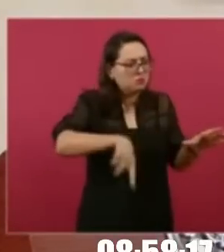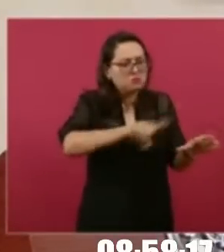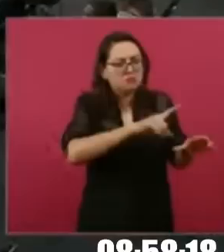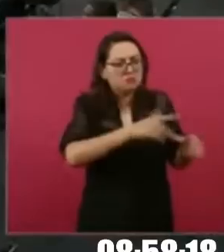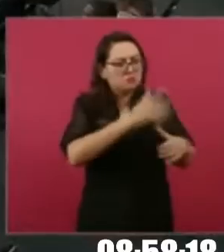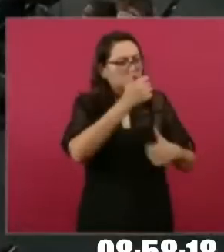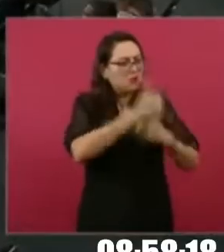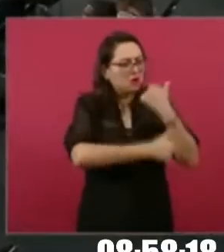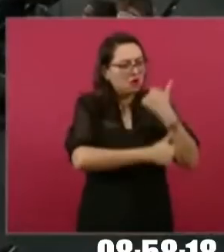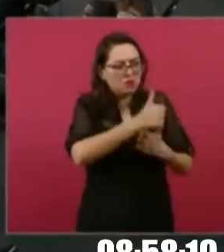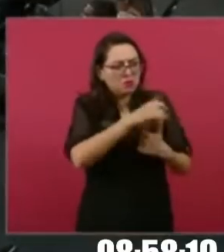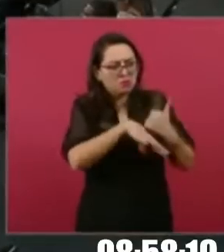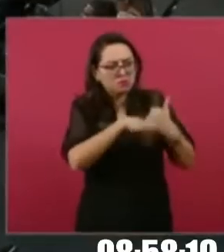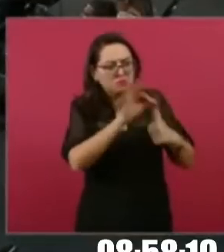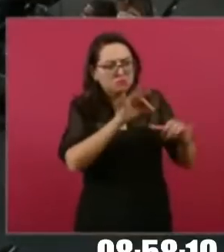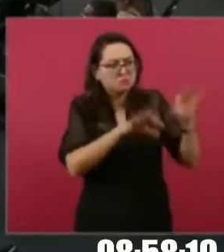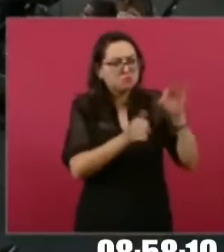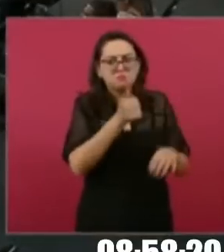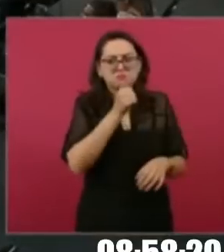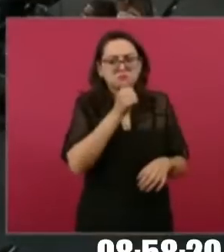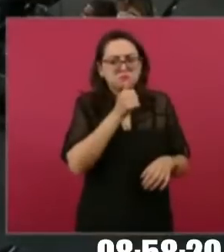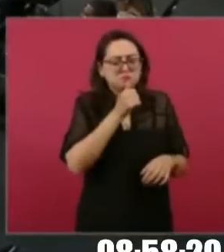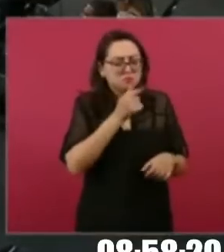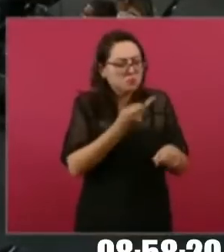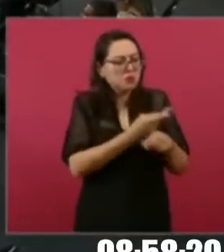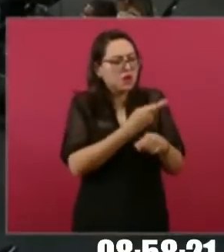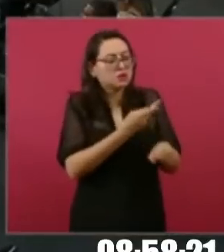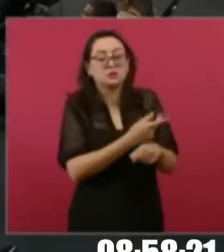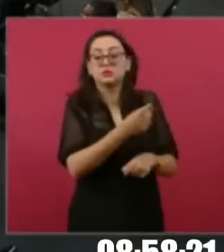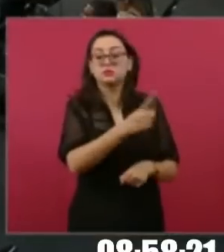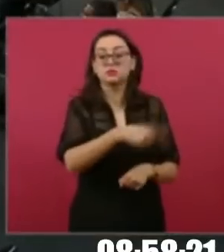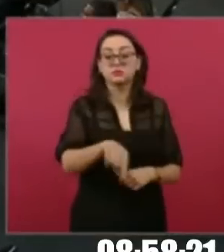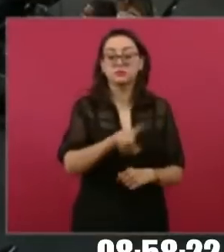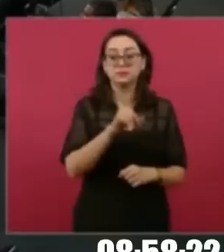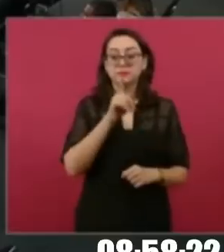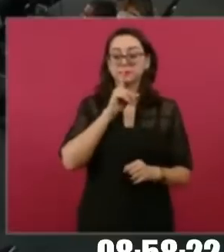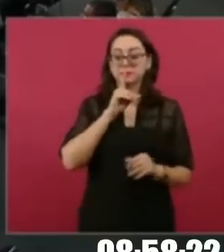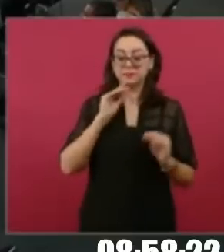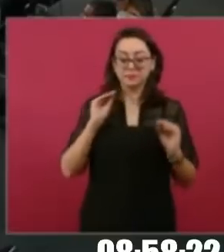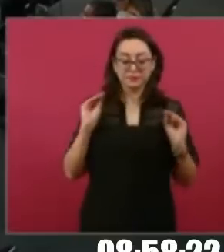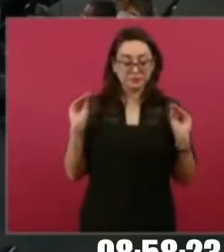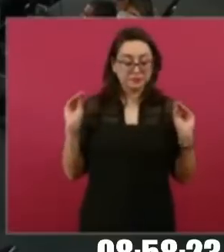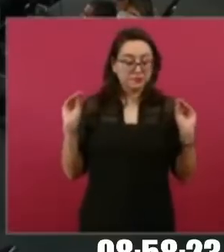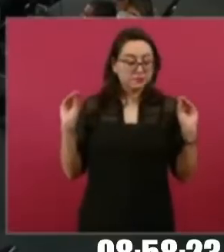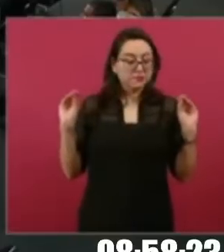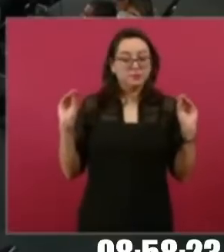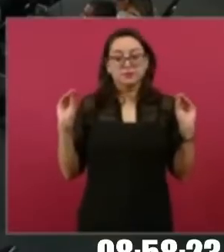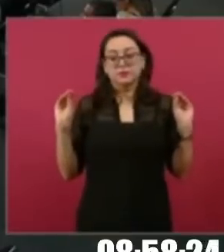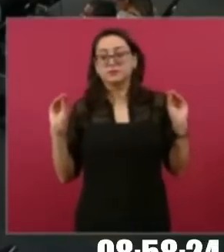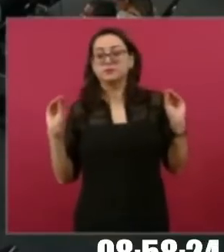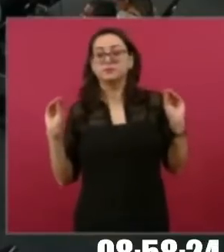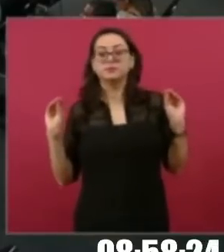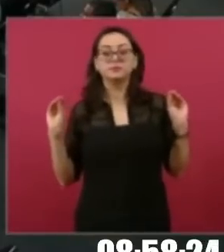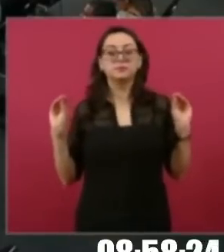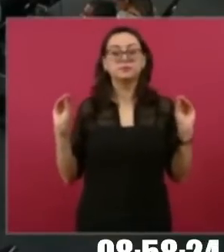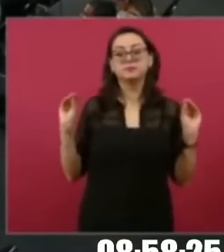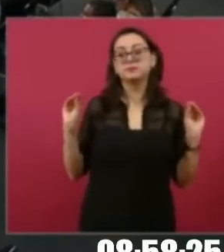como también los vasallos de la colonia